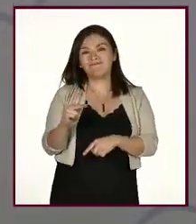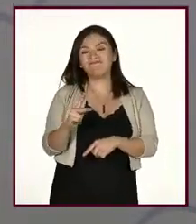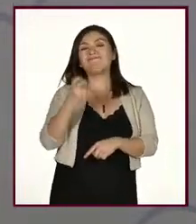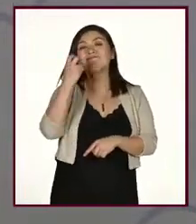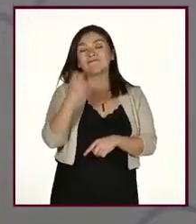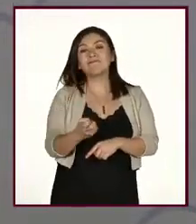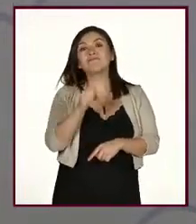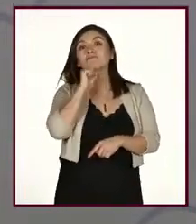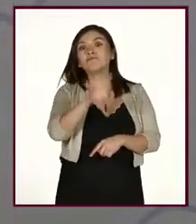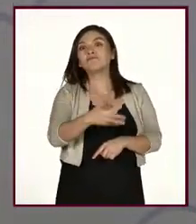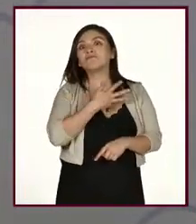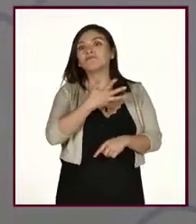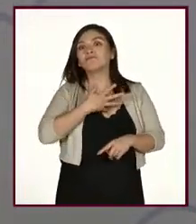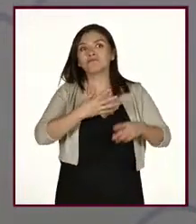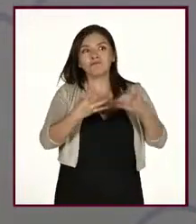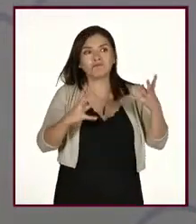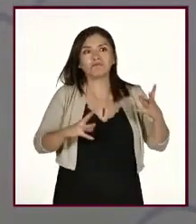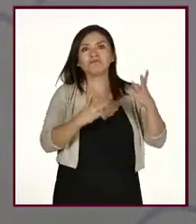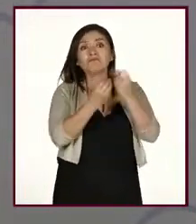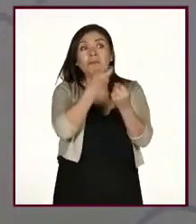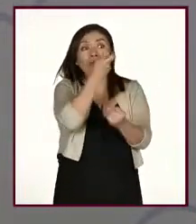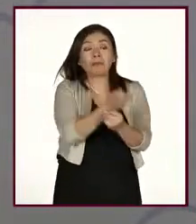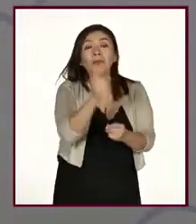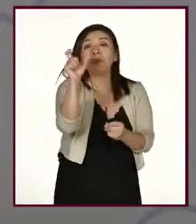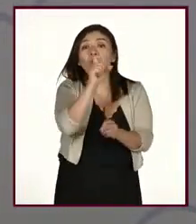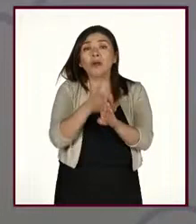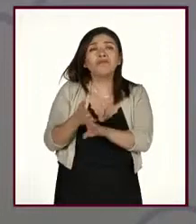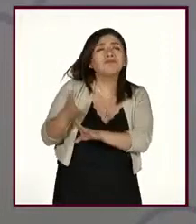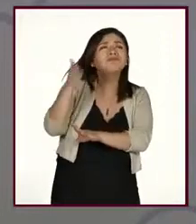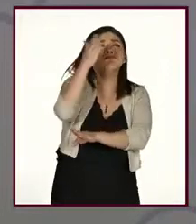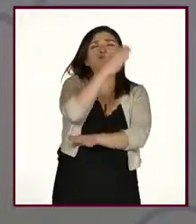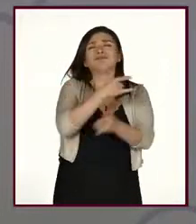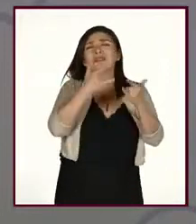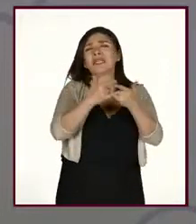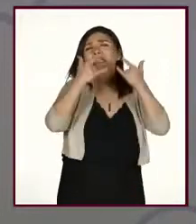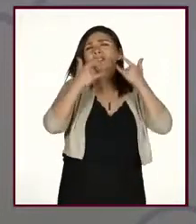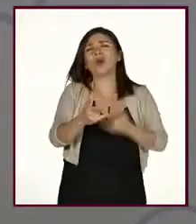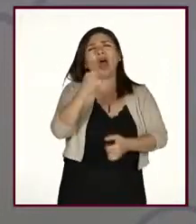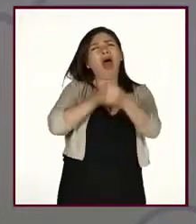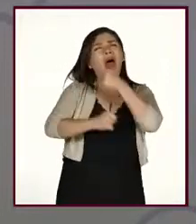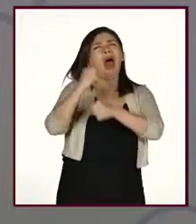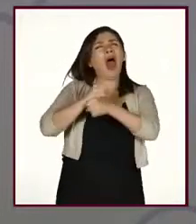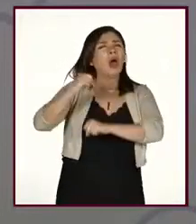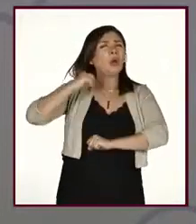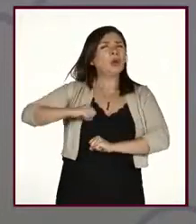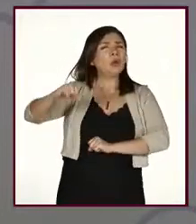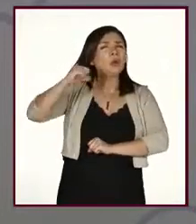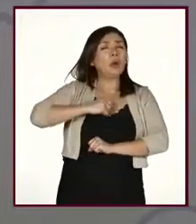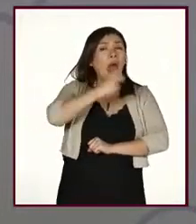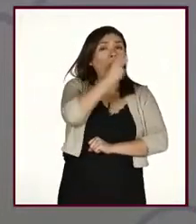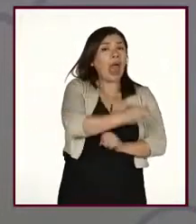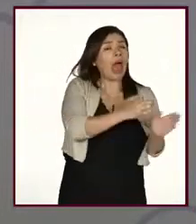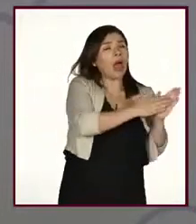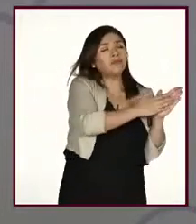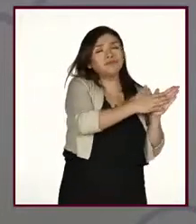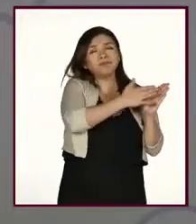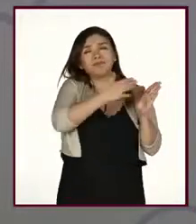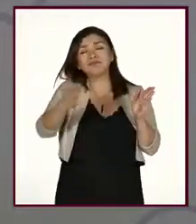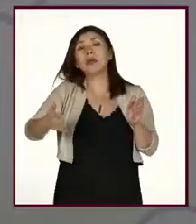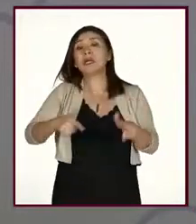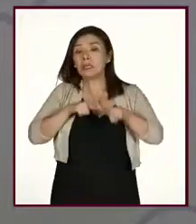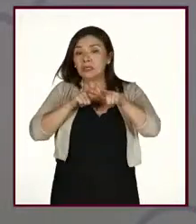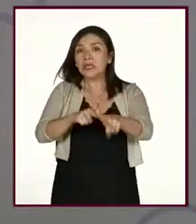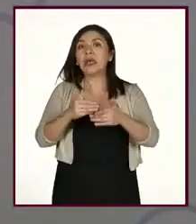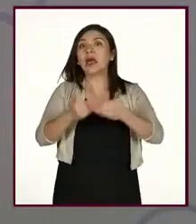pues viene como de muchísimos años desde nuestra historia biológica, ¿no?, desde nuestros ancestros, pero pues seguimos manifestando